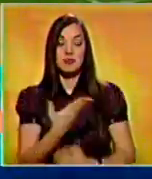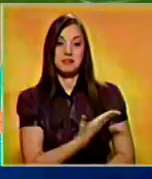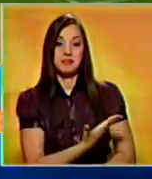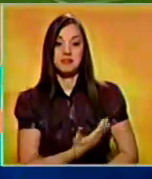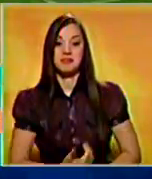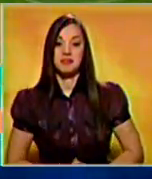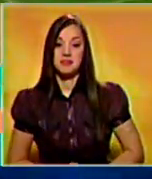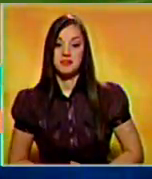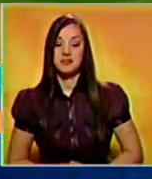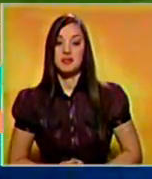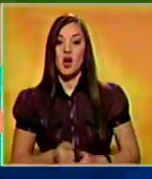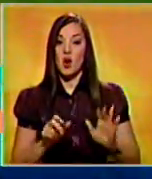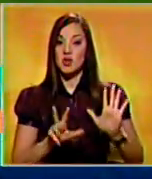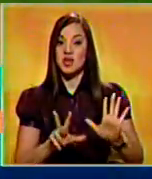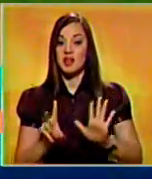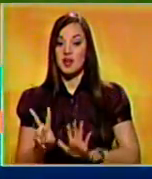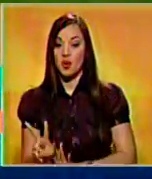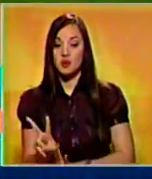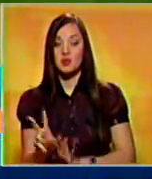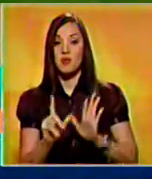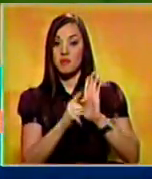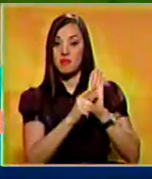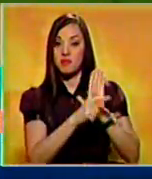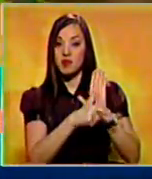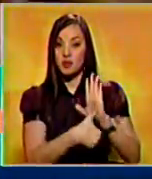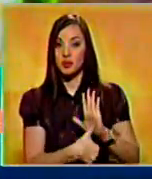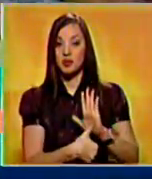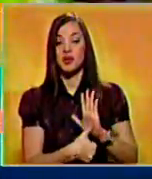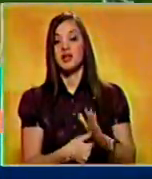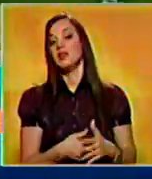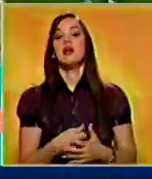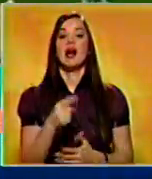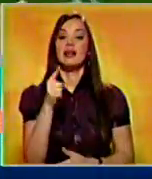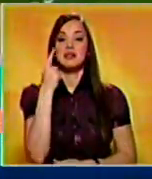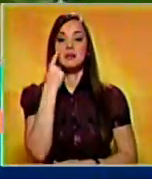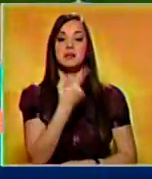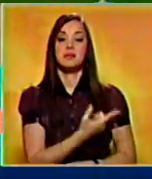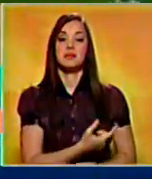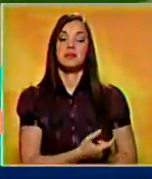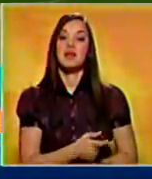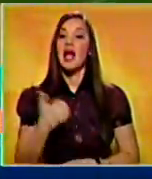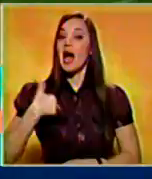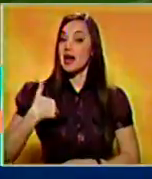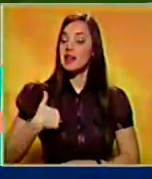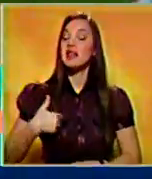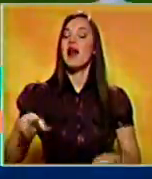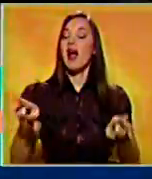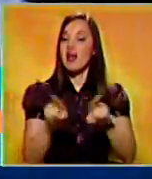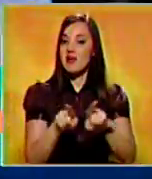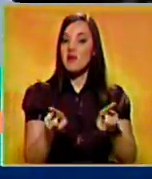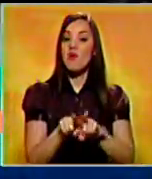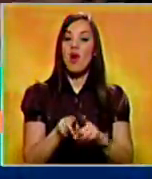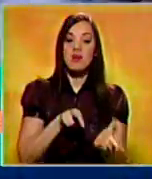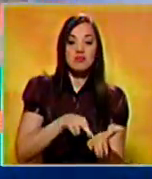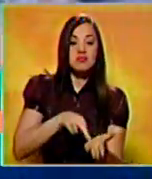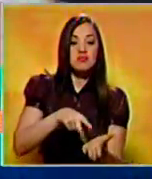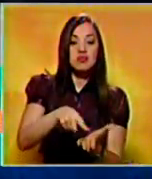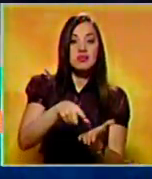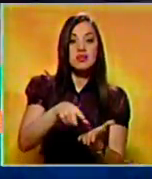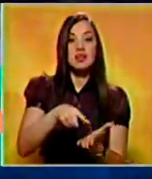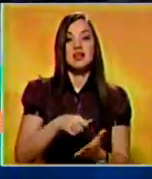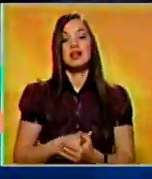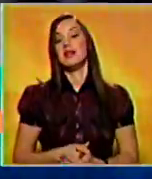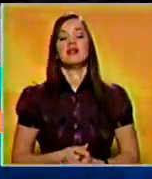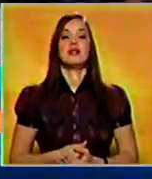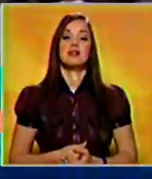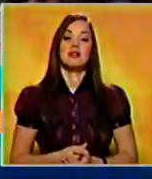Villarruel. A los 82 volvió a aparecer Samir Baloyes, esta vez del punto penal, aunque el equipo argentino igualó también desde los 12 pasos por intermedio